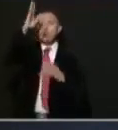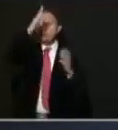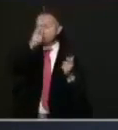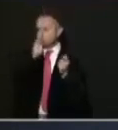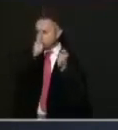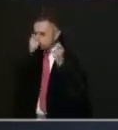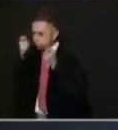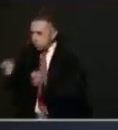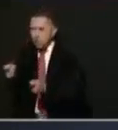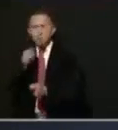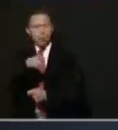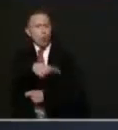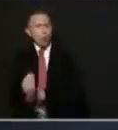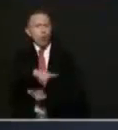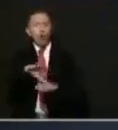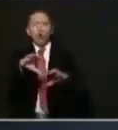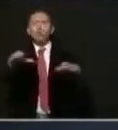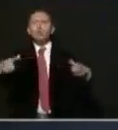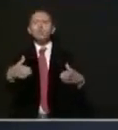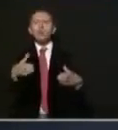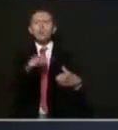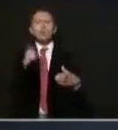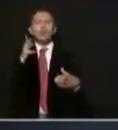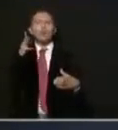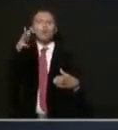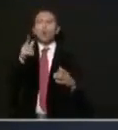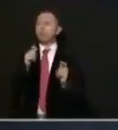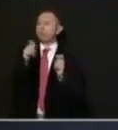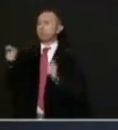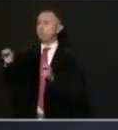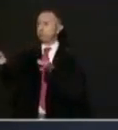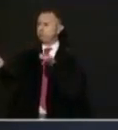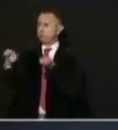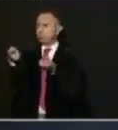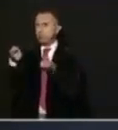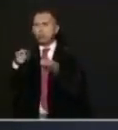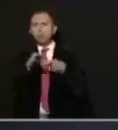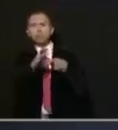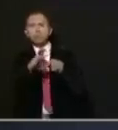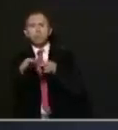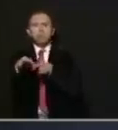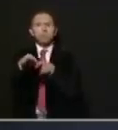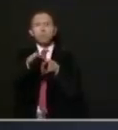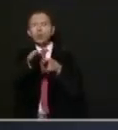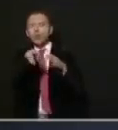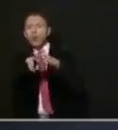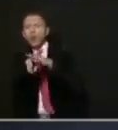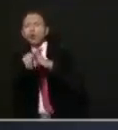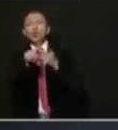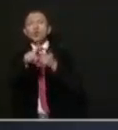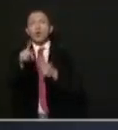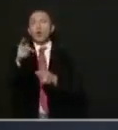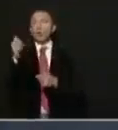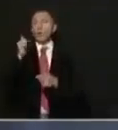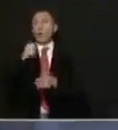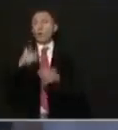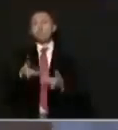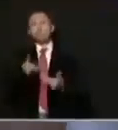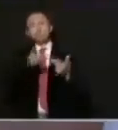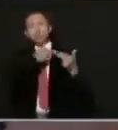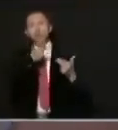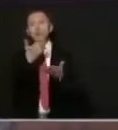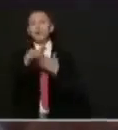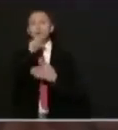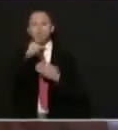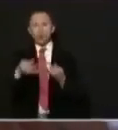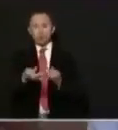desde a dónde nos va a llevar. Es la comunidad enlazada con los ancestros y con las divinidades, con la madre tierra, con el cielo, con...